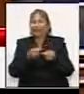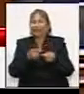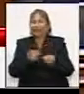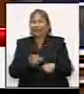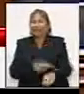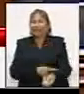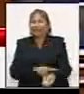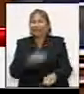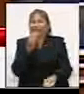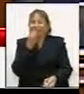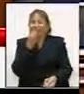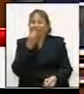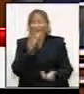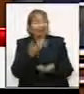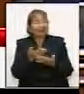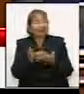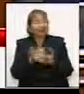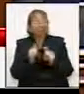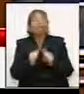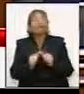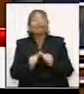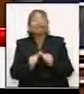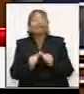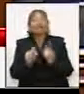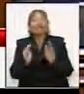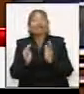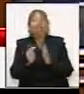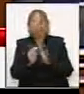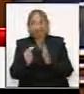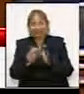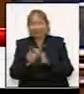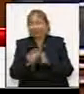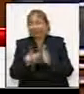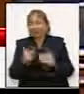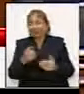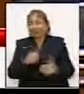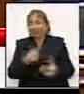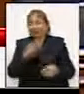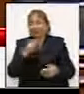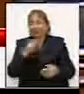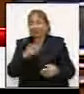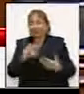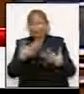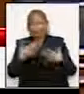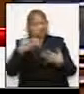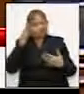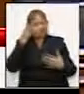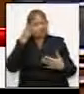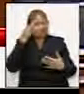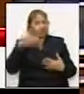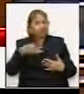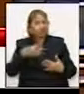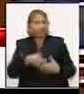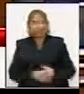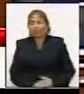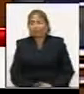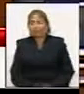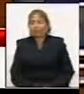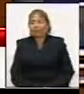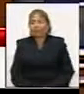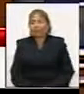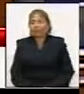la desnutrición, hacer el seguimiento en la casa. Y yo estoy convencida... Para que